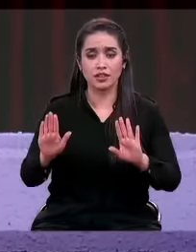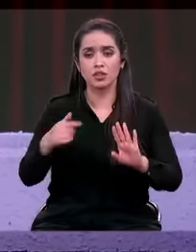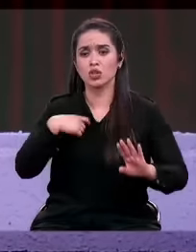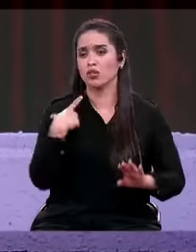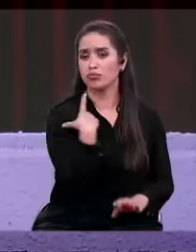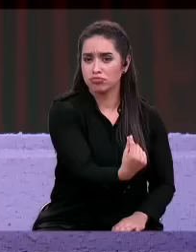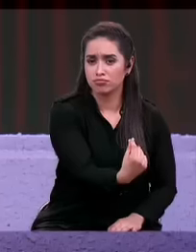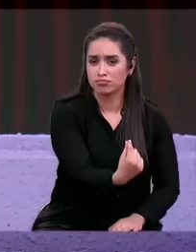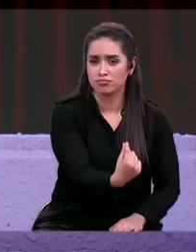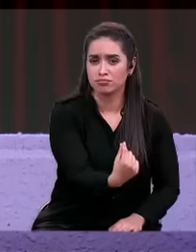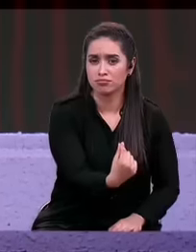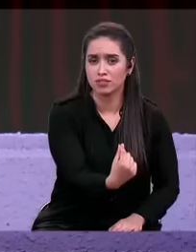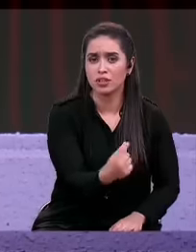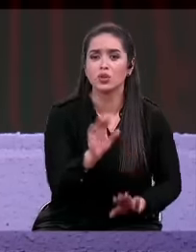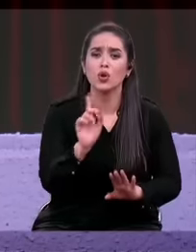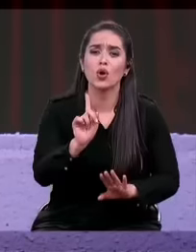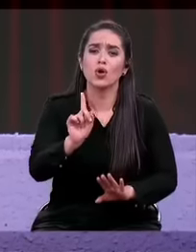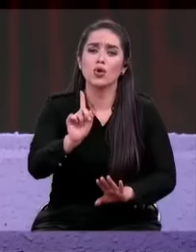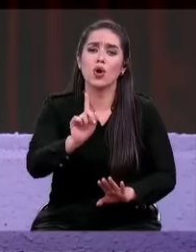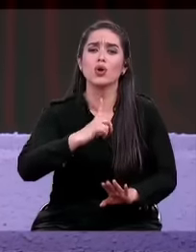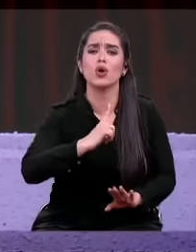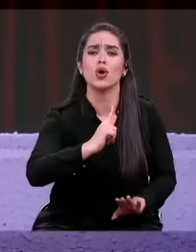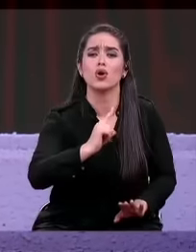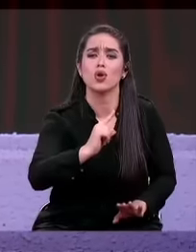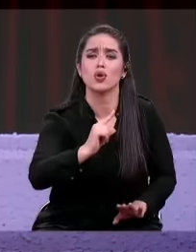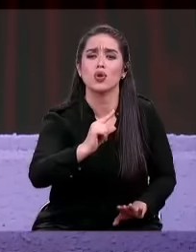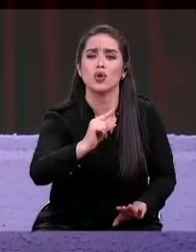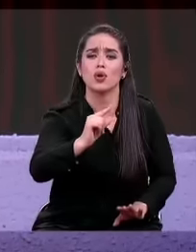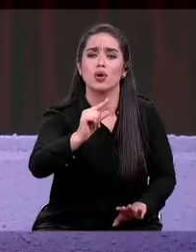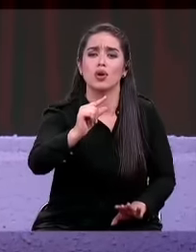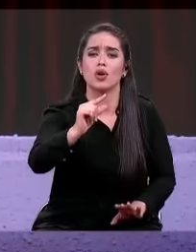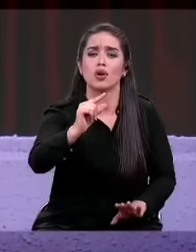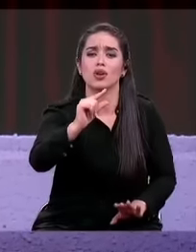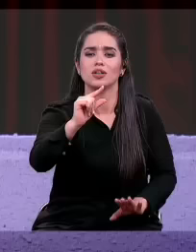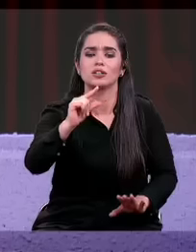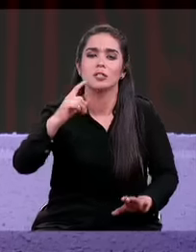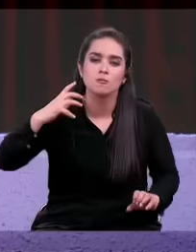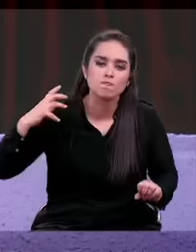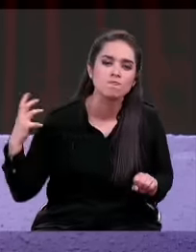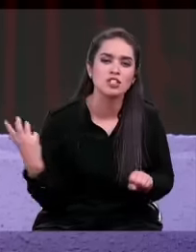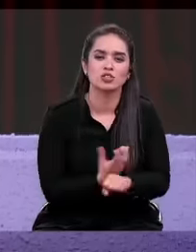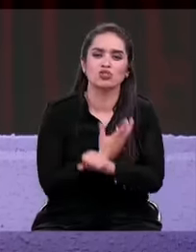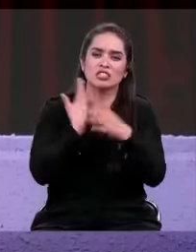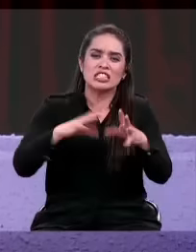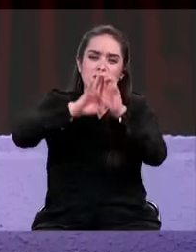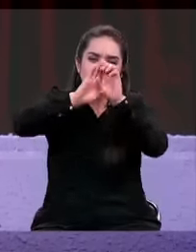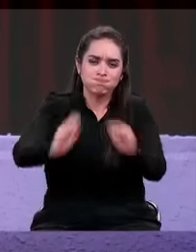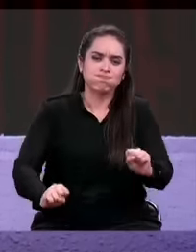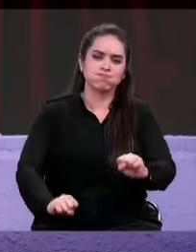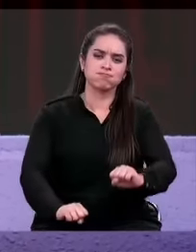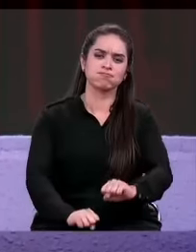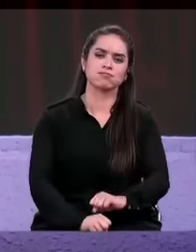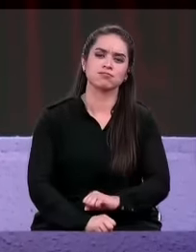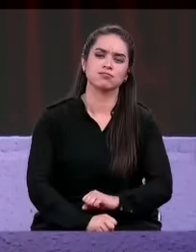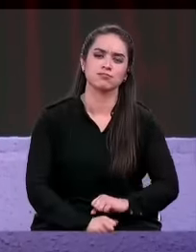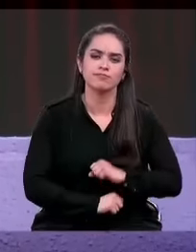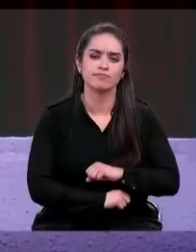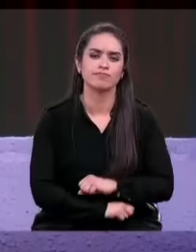que irme. Pero ¡no, no te vayas! ¡Primero! ¡No! ¡Maldición! ¡La tenía lista!